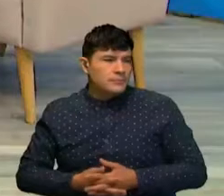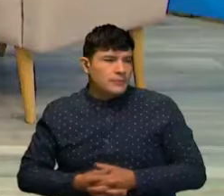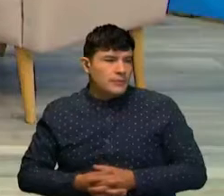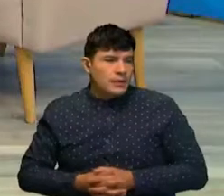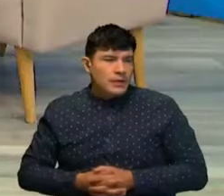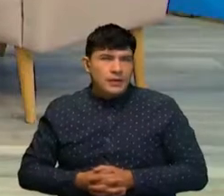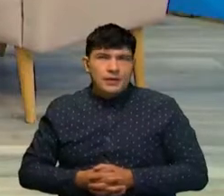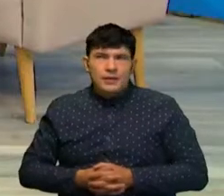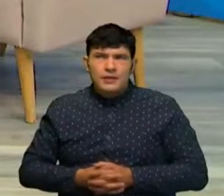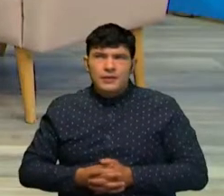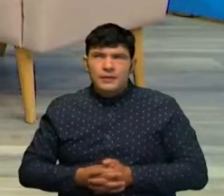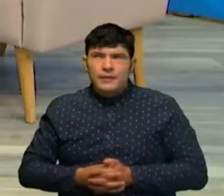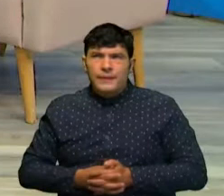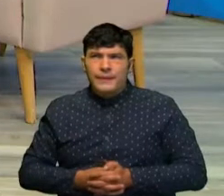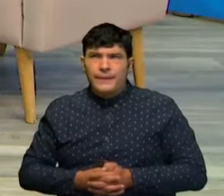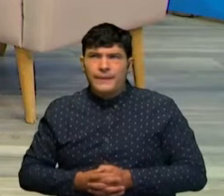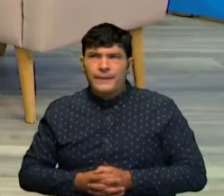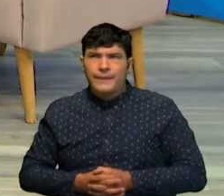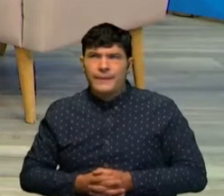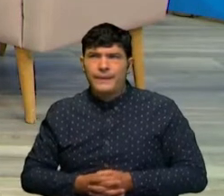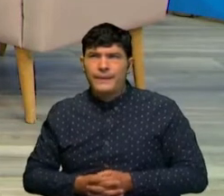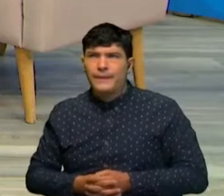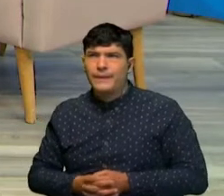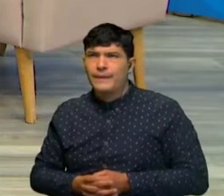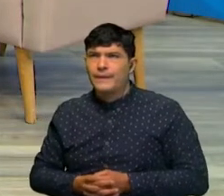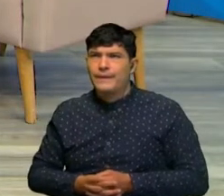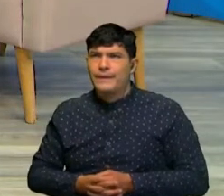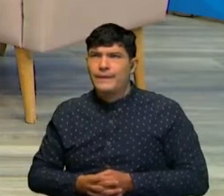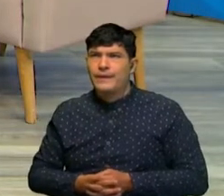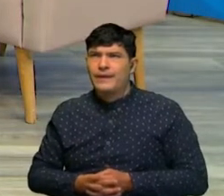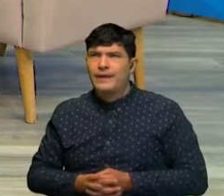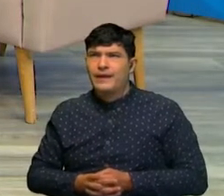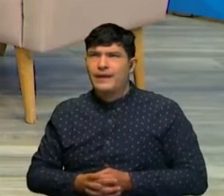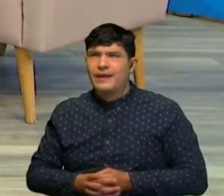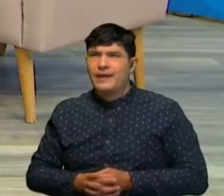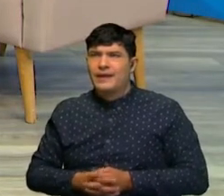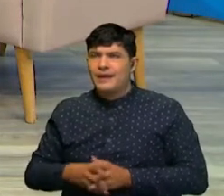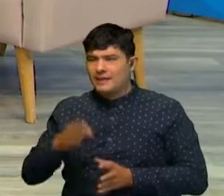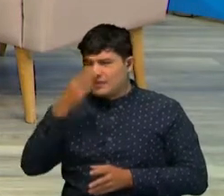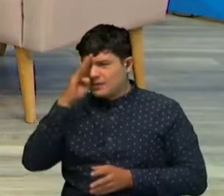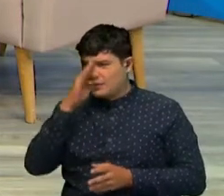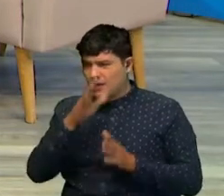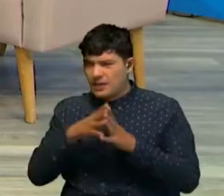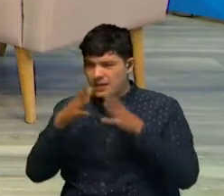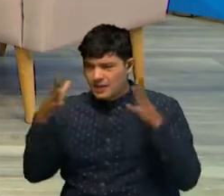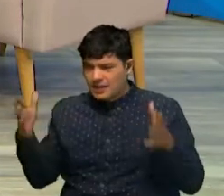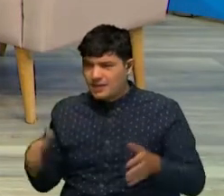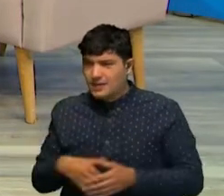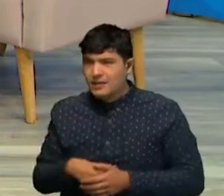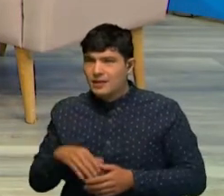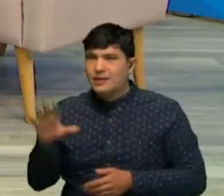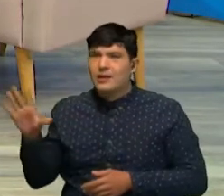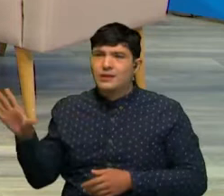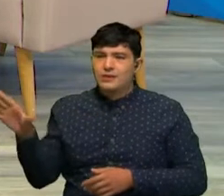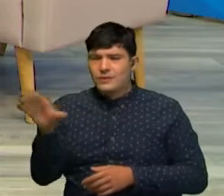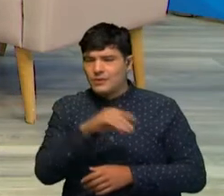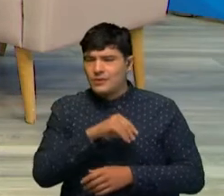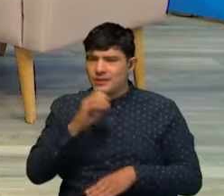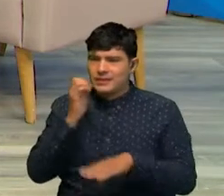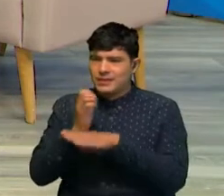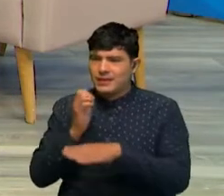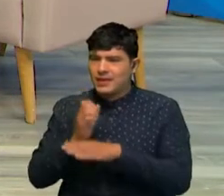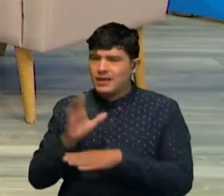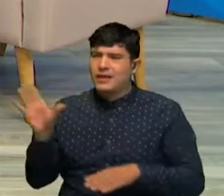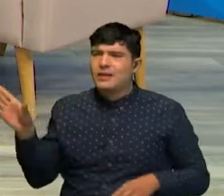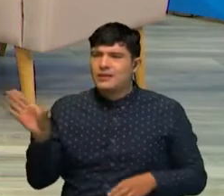Bueno, muchísimas gracias, abogada. De una vez salimos de esa duda grande. Sí. ¿Todas las entidades y todos los